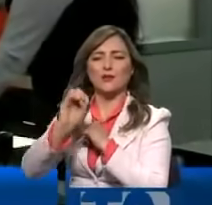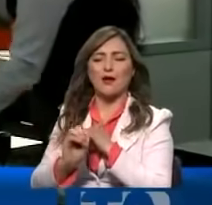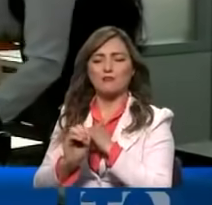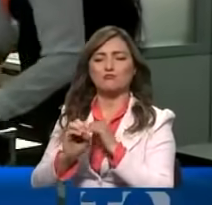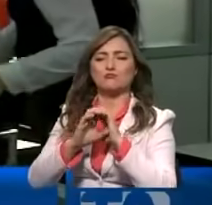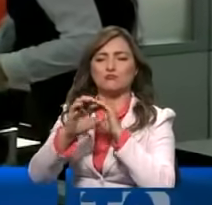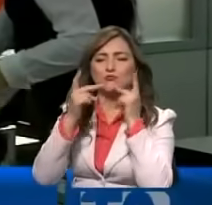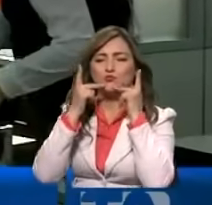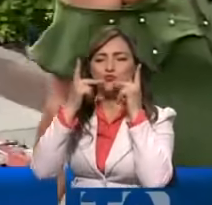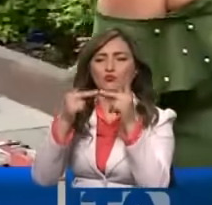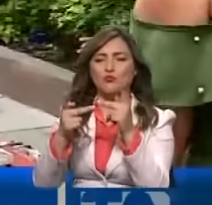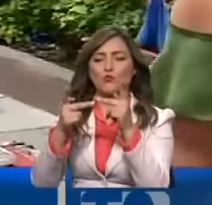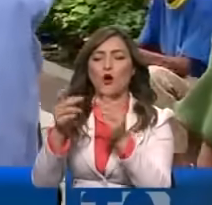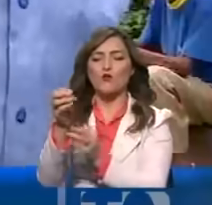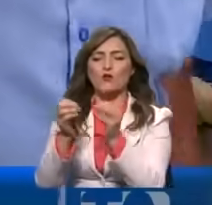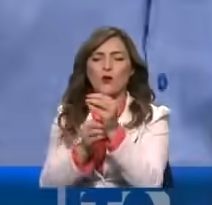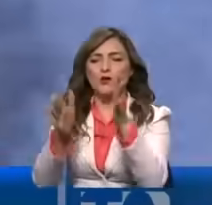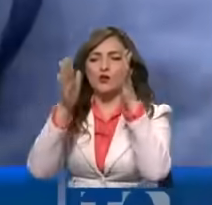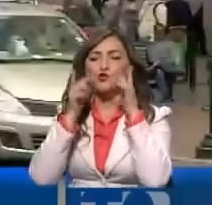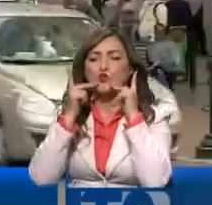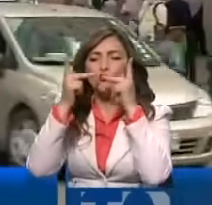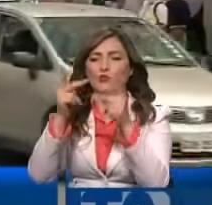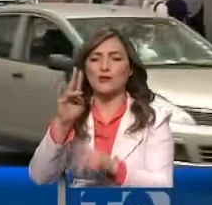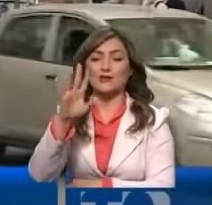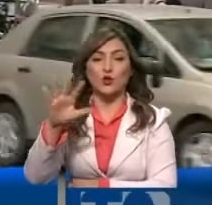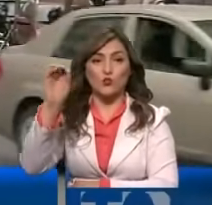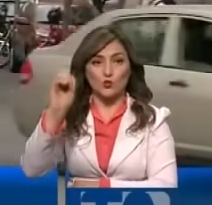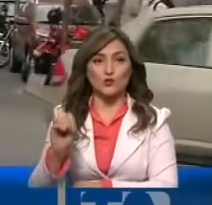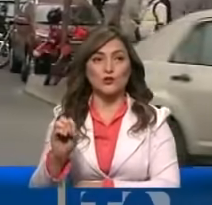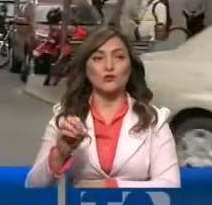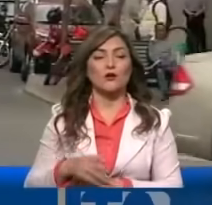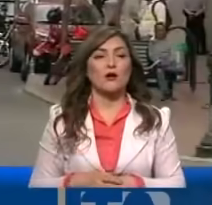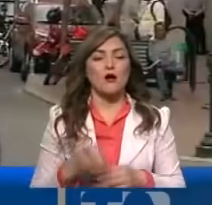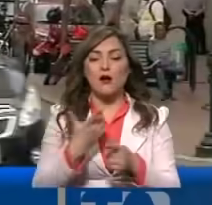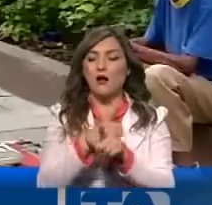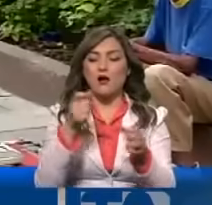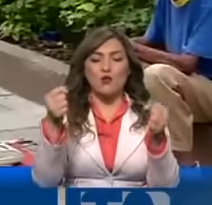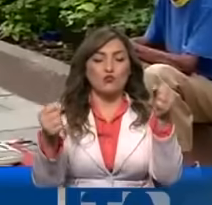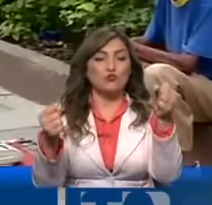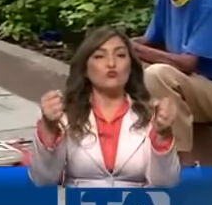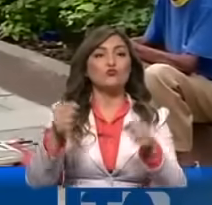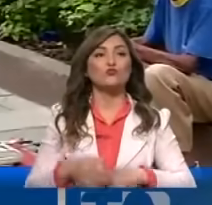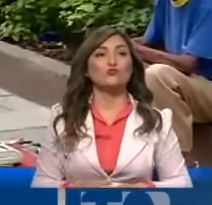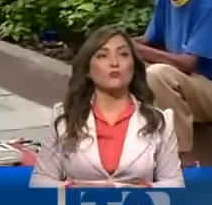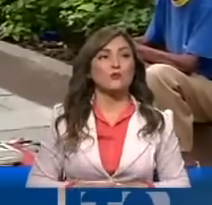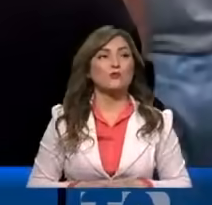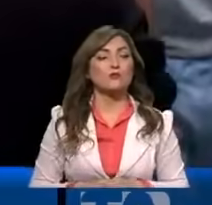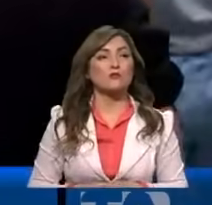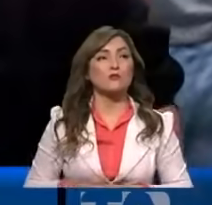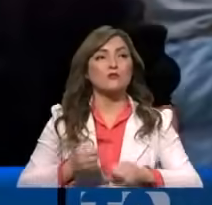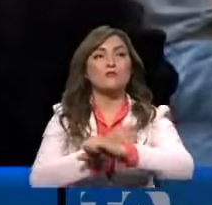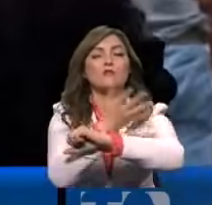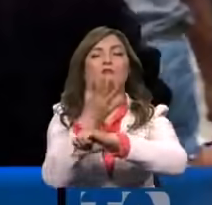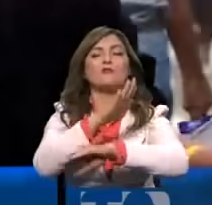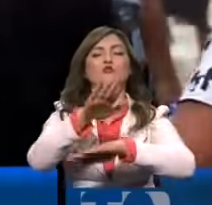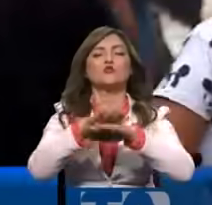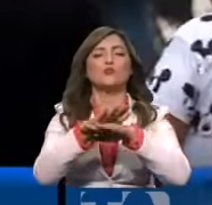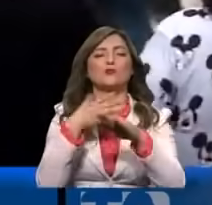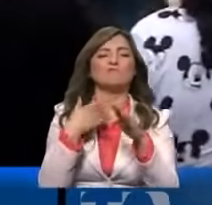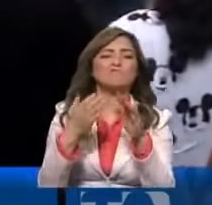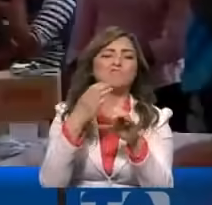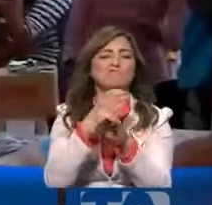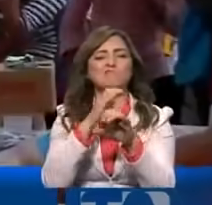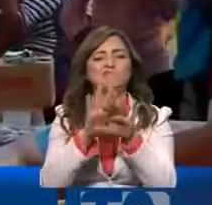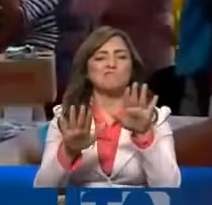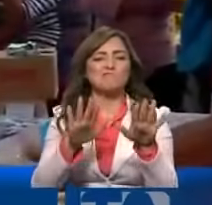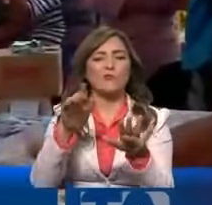oficinas de atención al público y espacios al aire libre, y la libre circulación vehicular. La sugerencia la hacen basados en una proyección